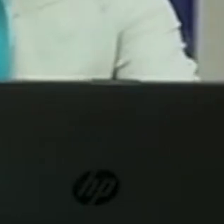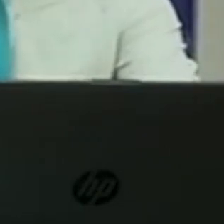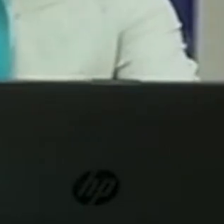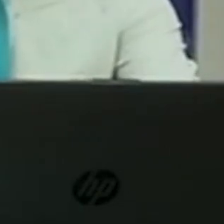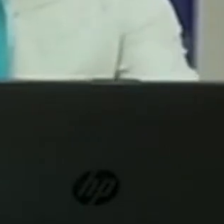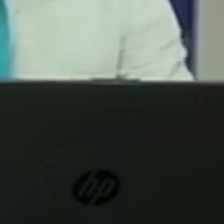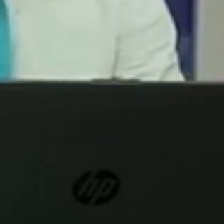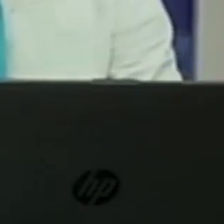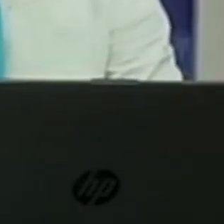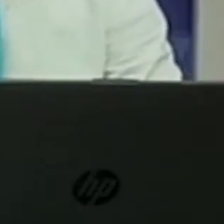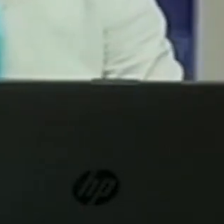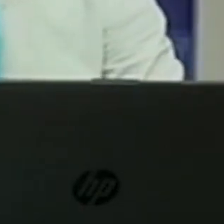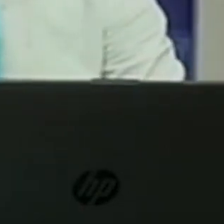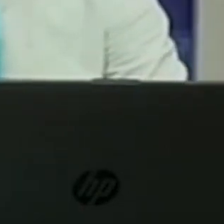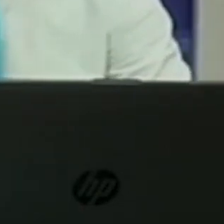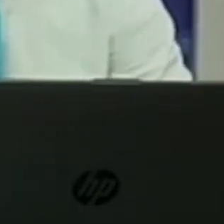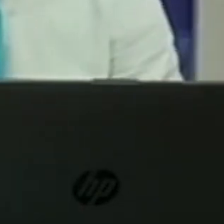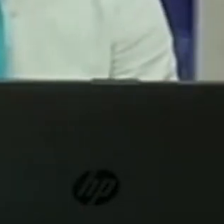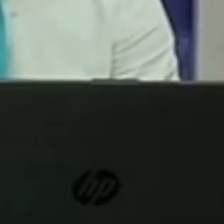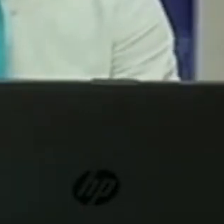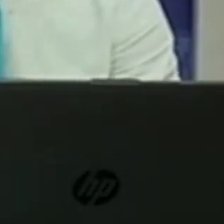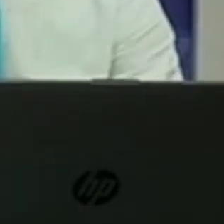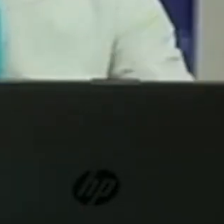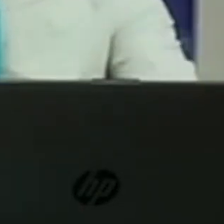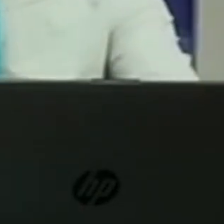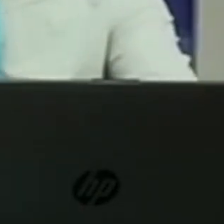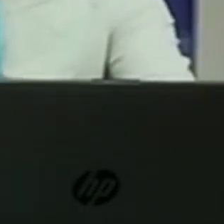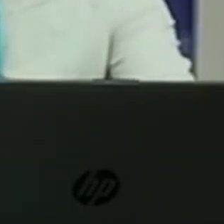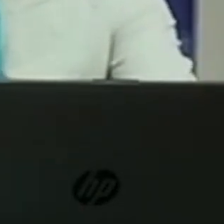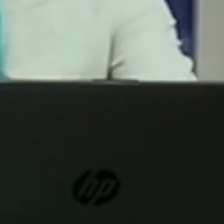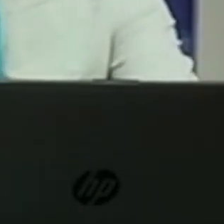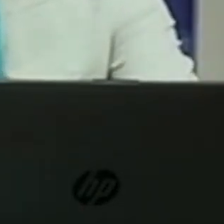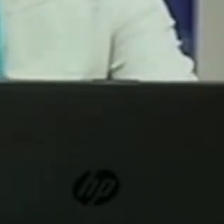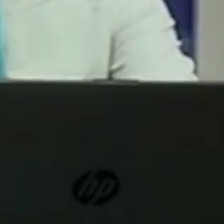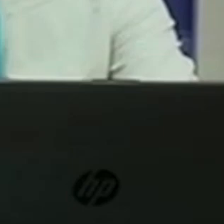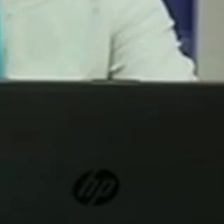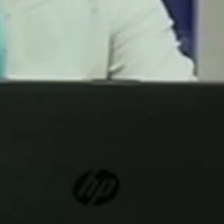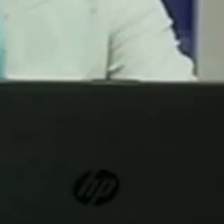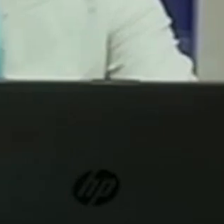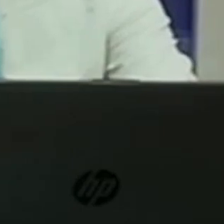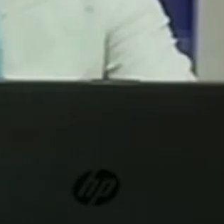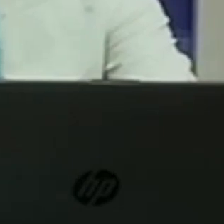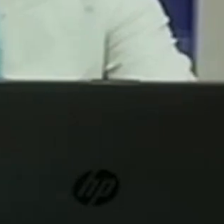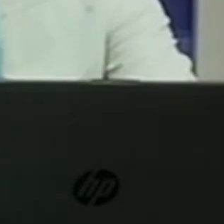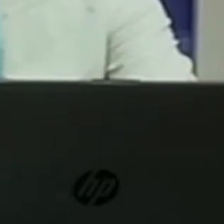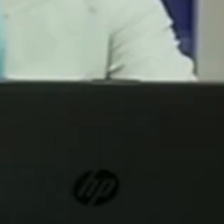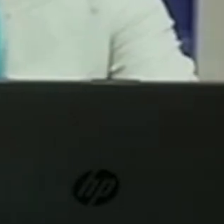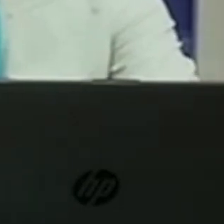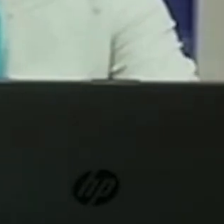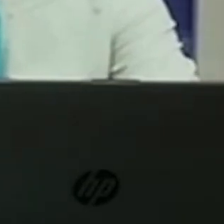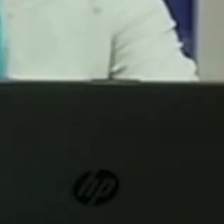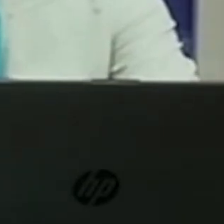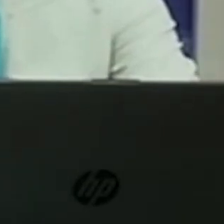respectivo análisis y luego presentar una denuncia a las instancias correspondientes.